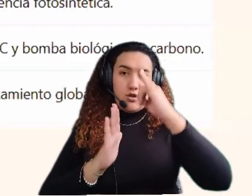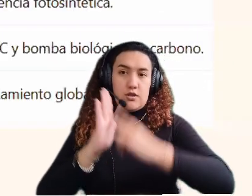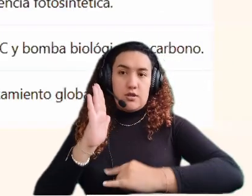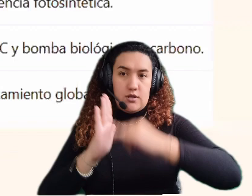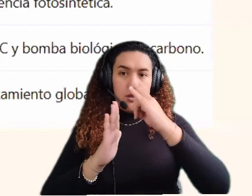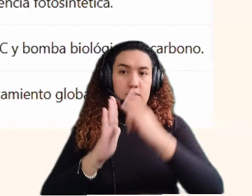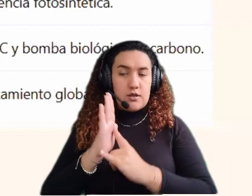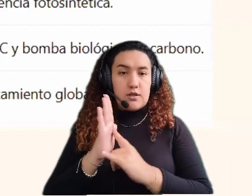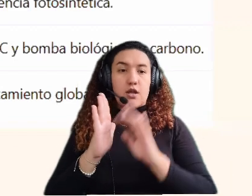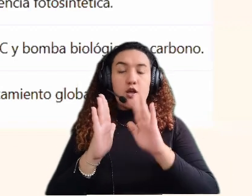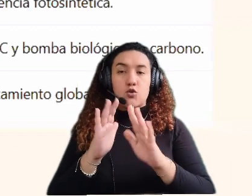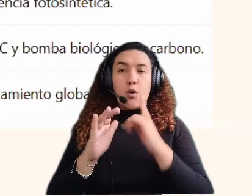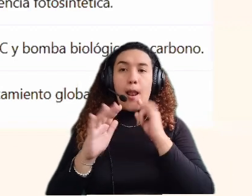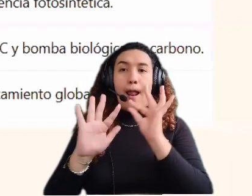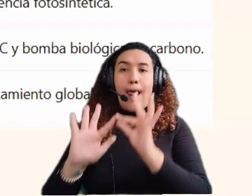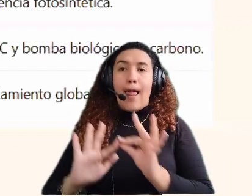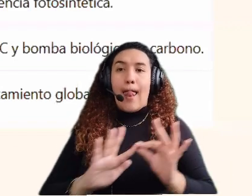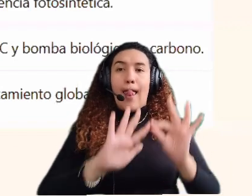fitoplancton